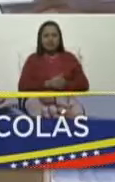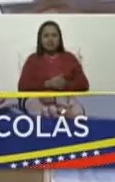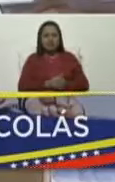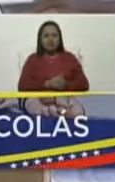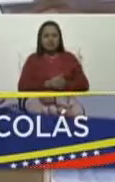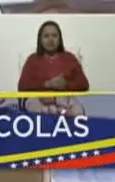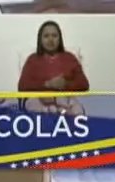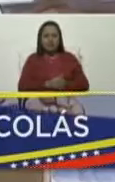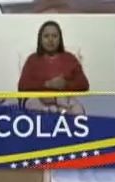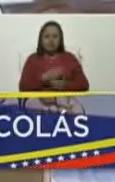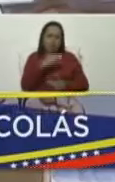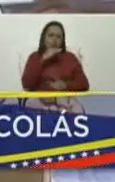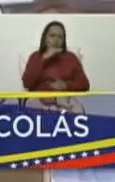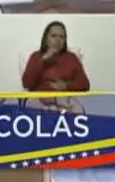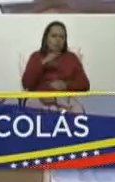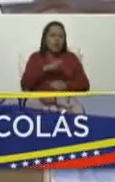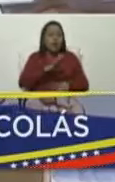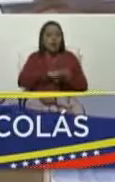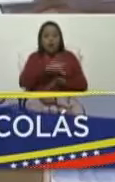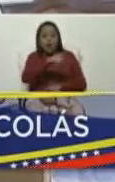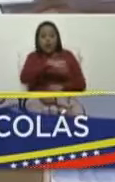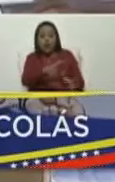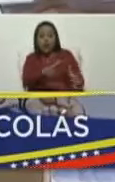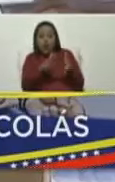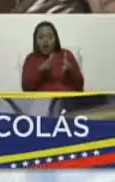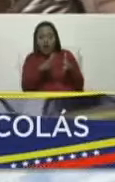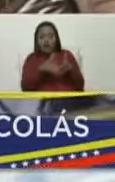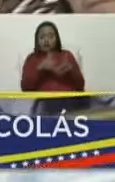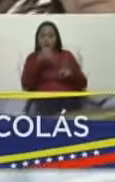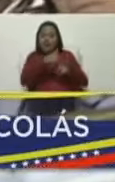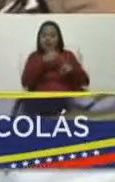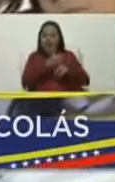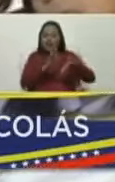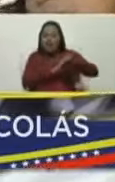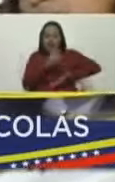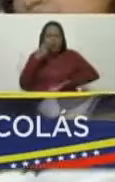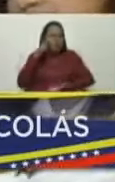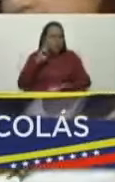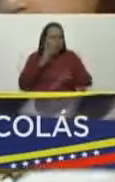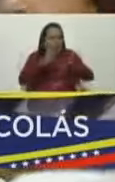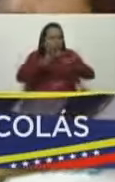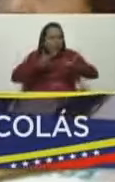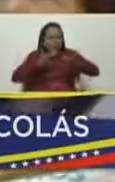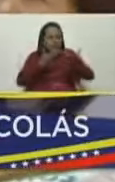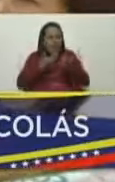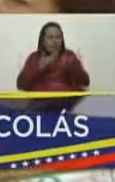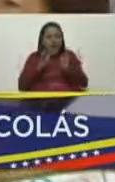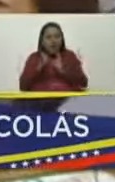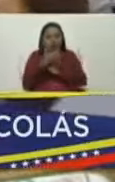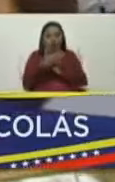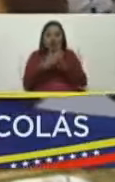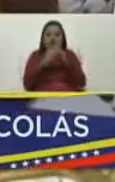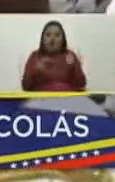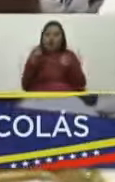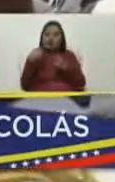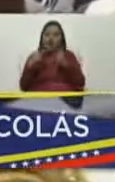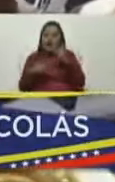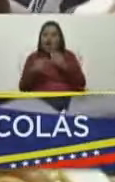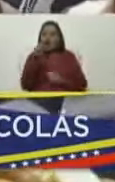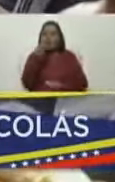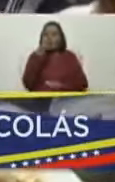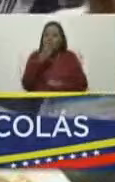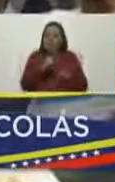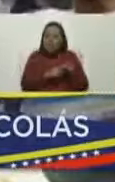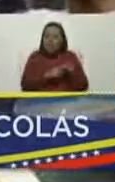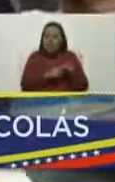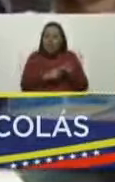indignada, porque ellos ganaron en base al daño y al engaño. Escondieron todos los productos y